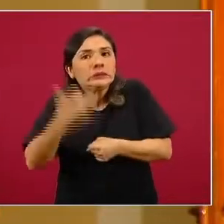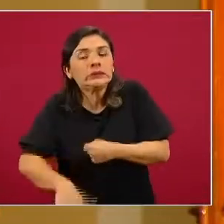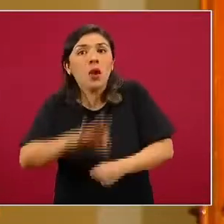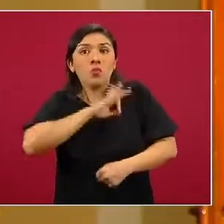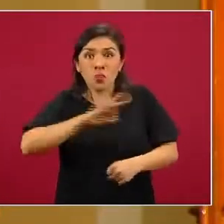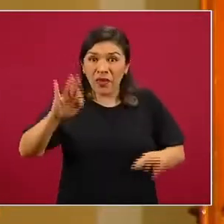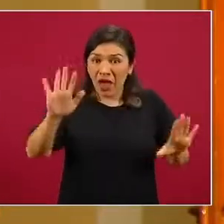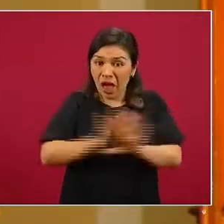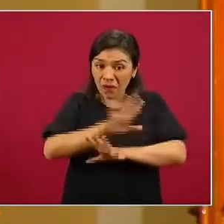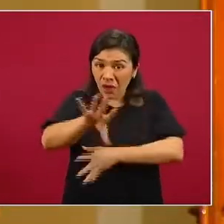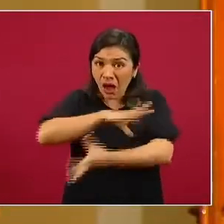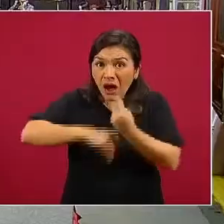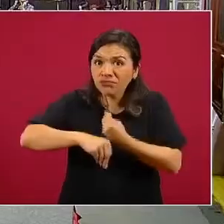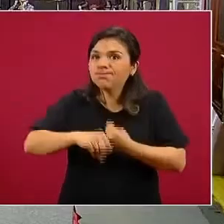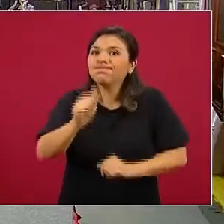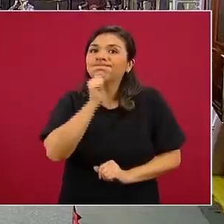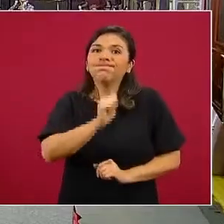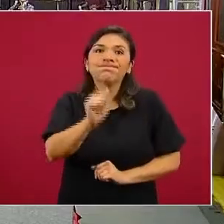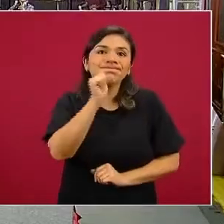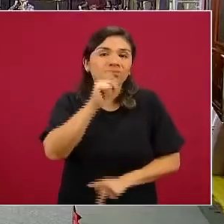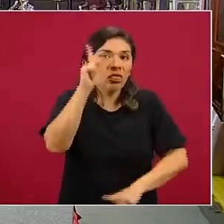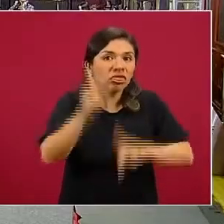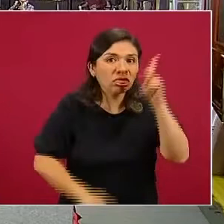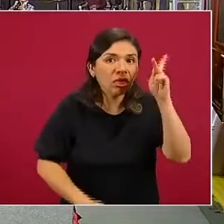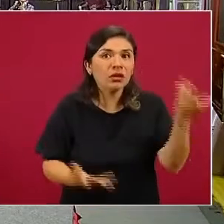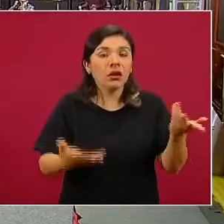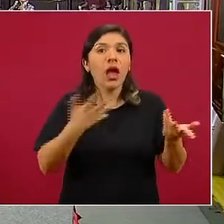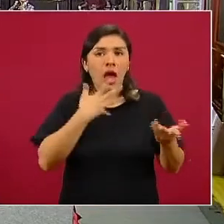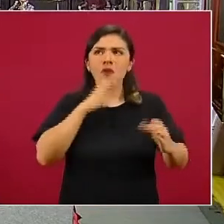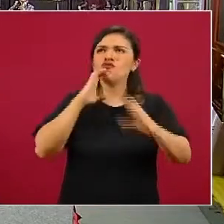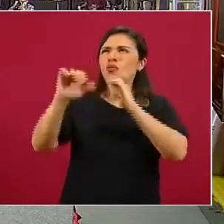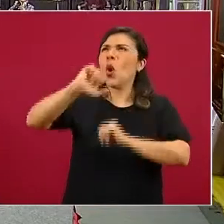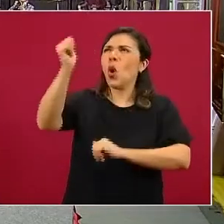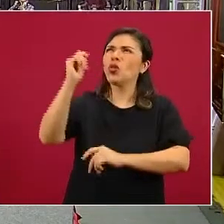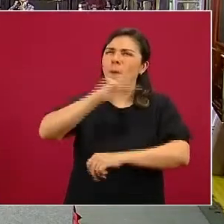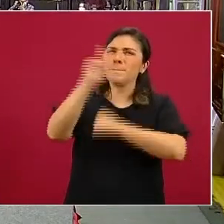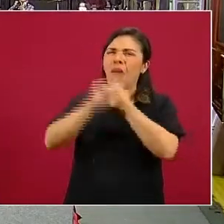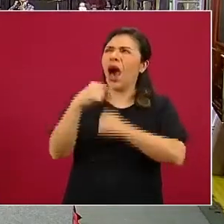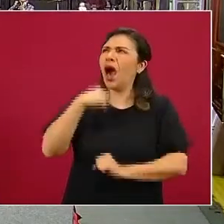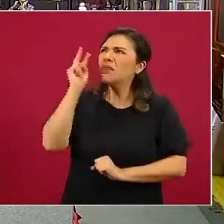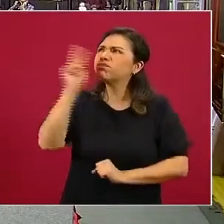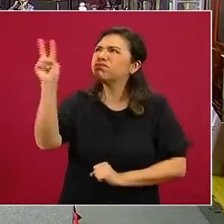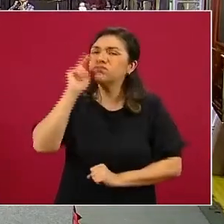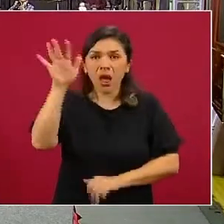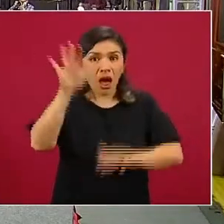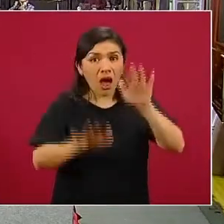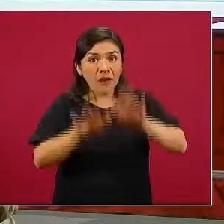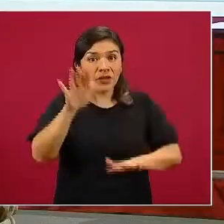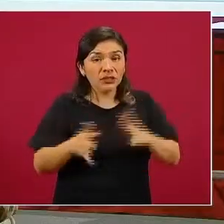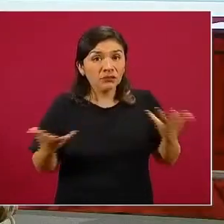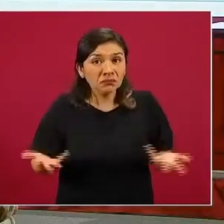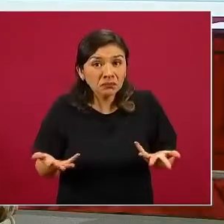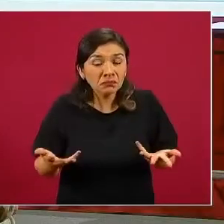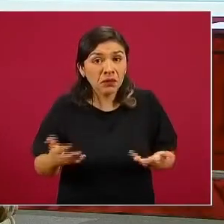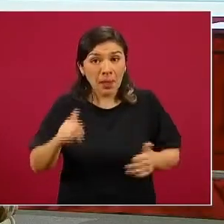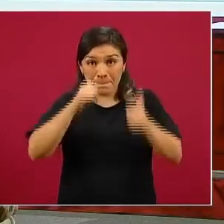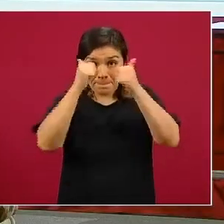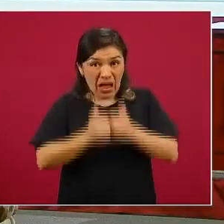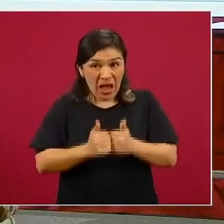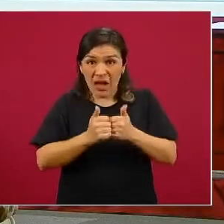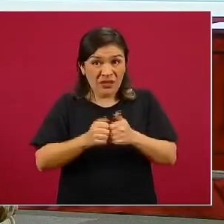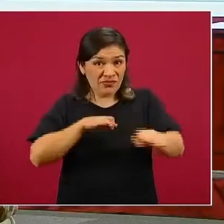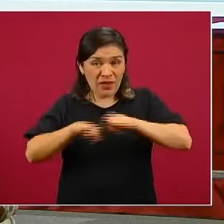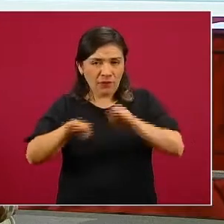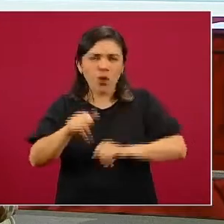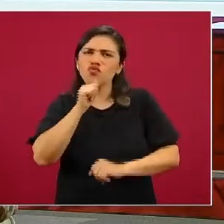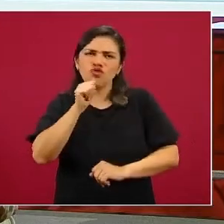hacer trasplantes. Incluso tenemos comunicación de otros países donde en algún momento no detuvieron la actividad